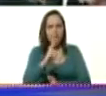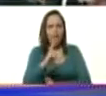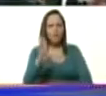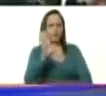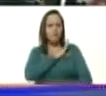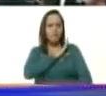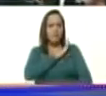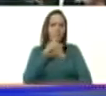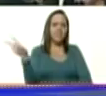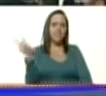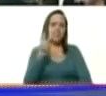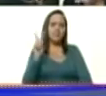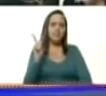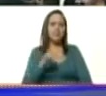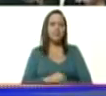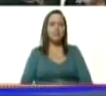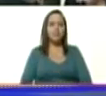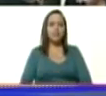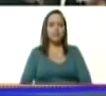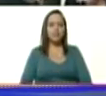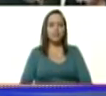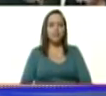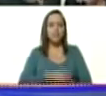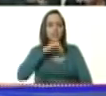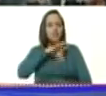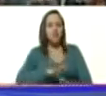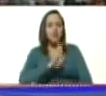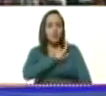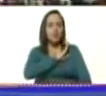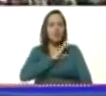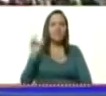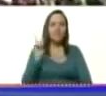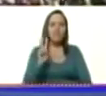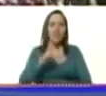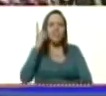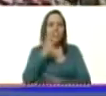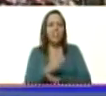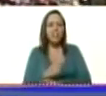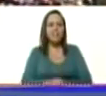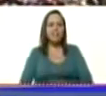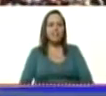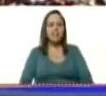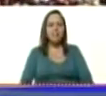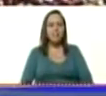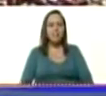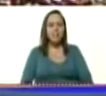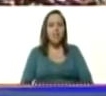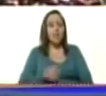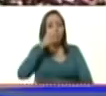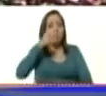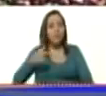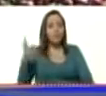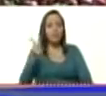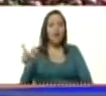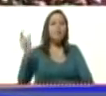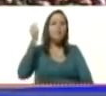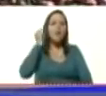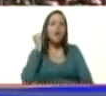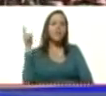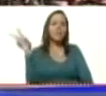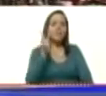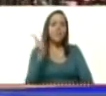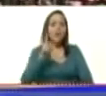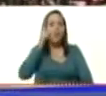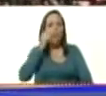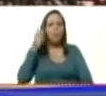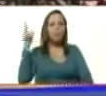país, esta historia que es Venezuela, es el noble pueblo de Venezuela, la mujer venezolana, el